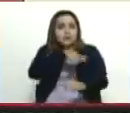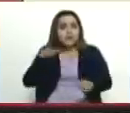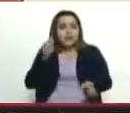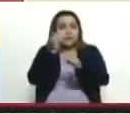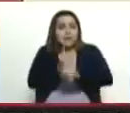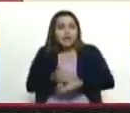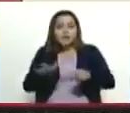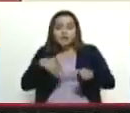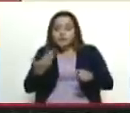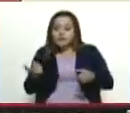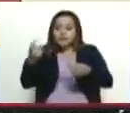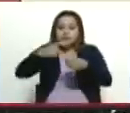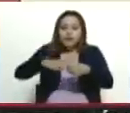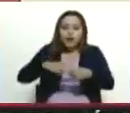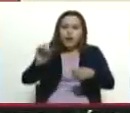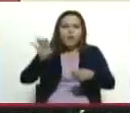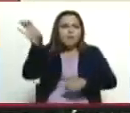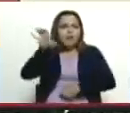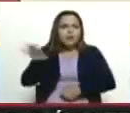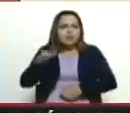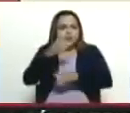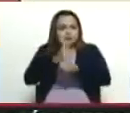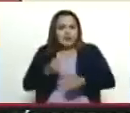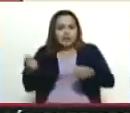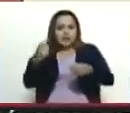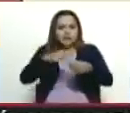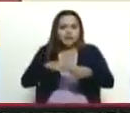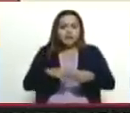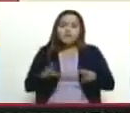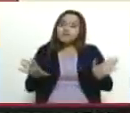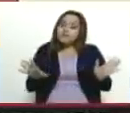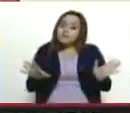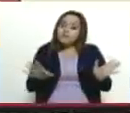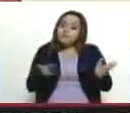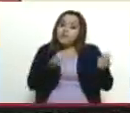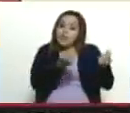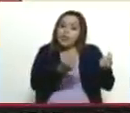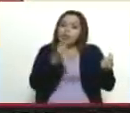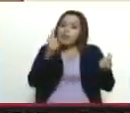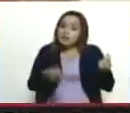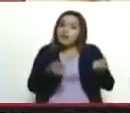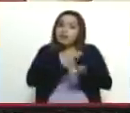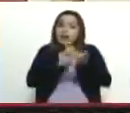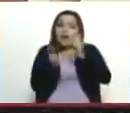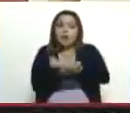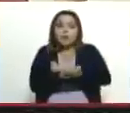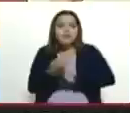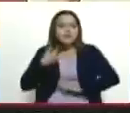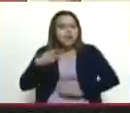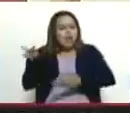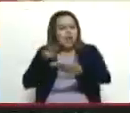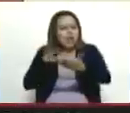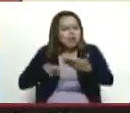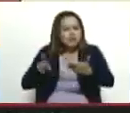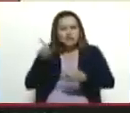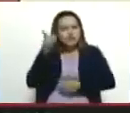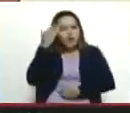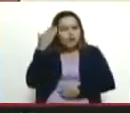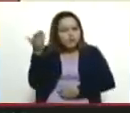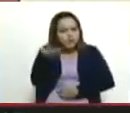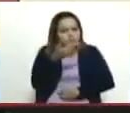ser incorporados o países, pues. Entonces uno dice, bueno, las cosas en lo económico también van a dar. Yo leí, no sé si ustedes lo